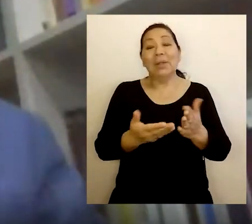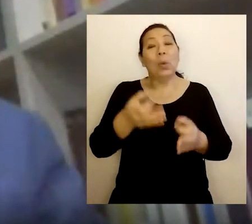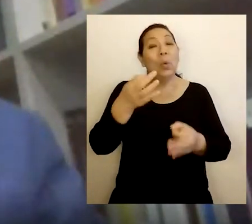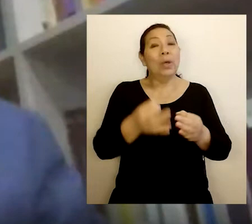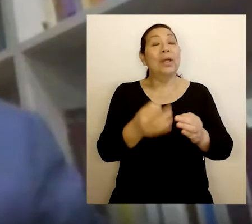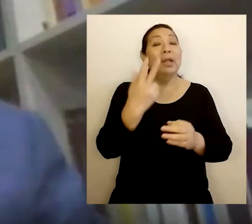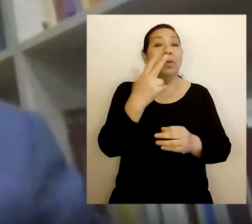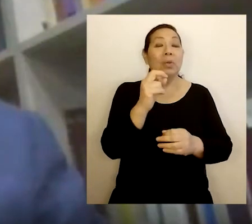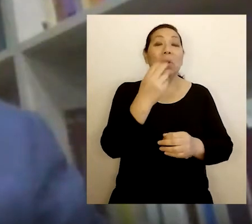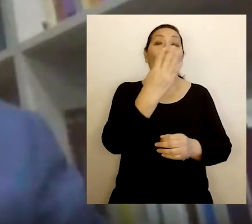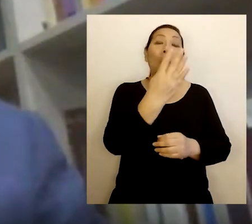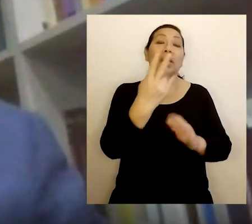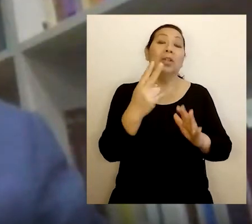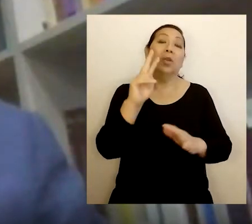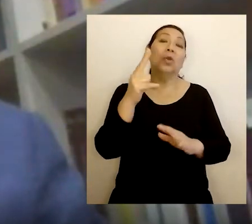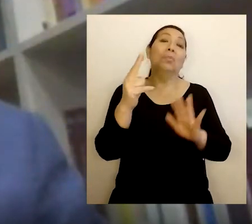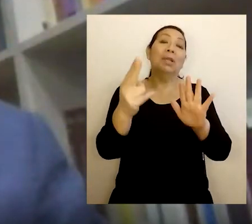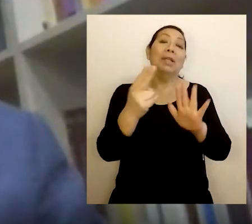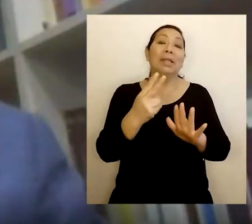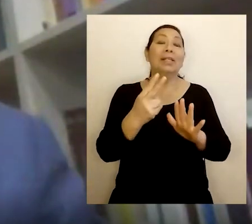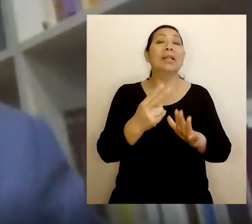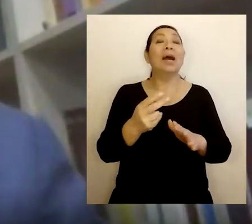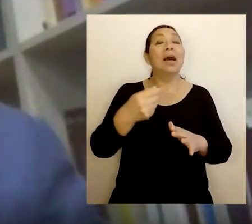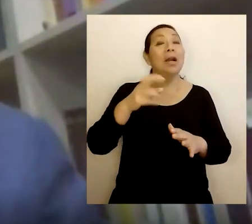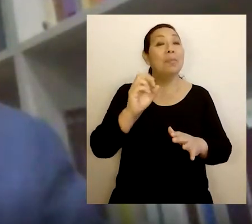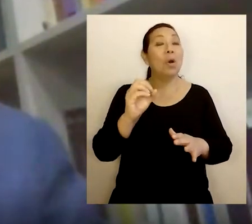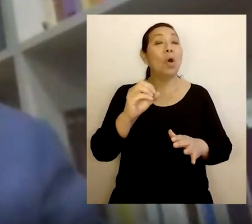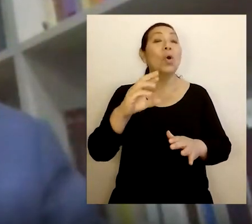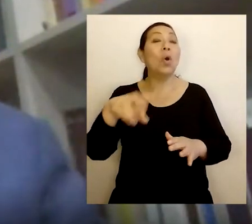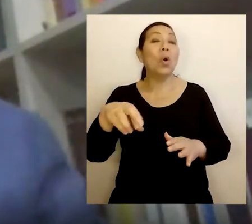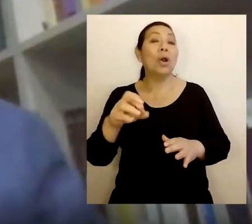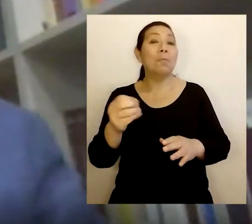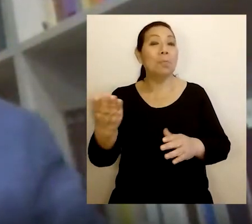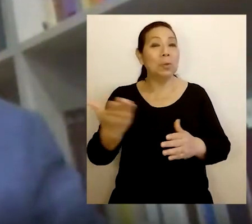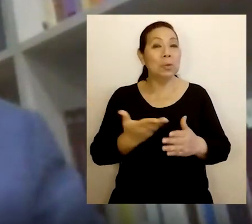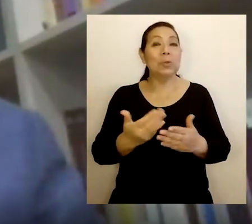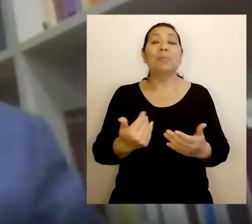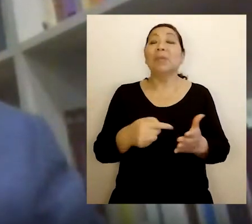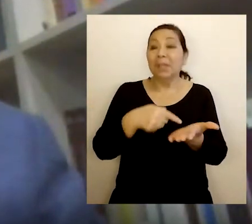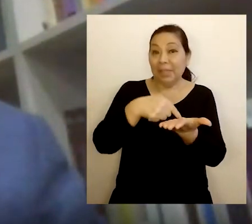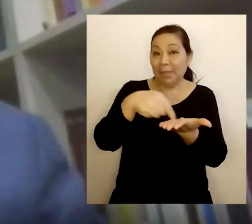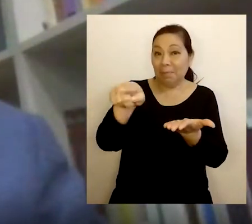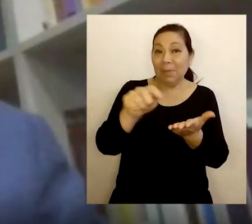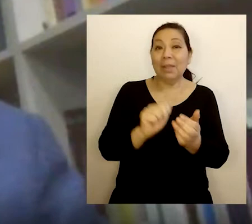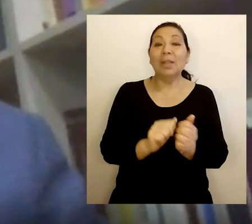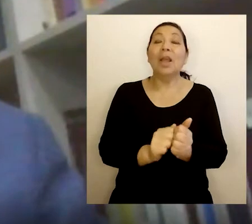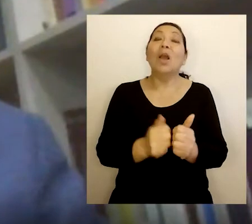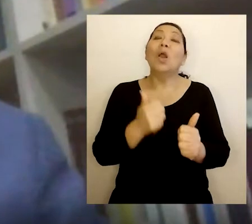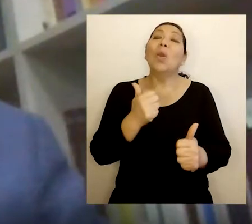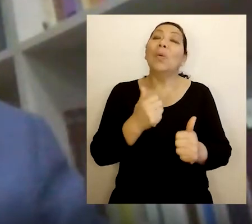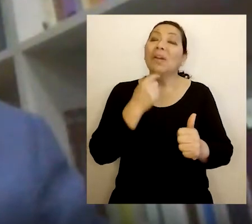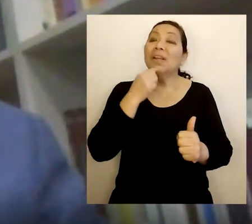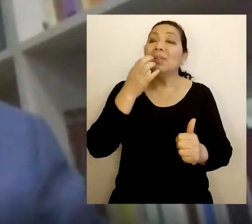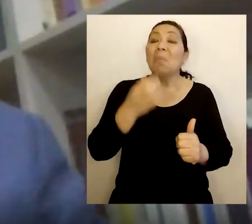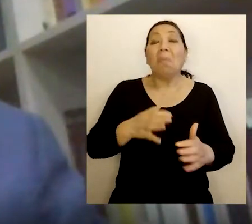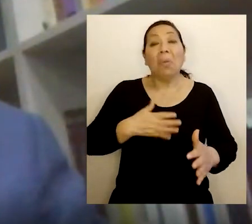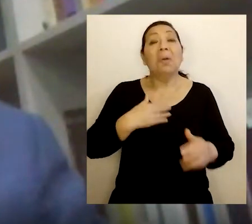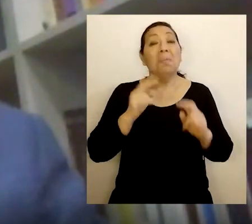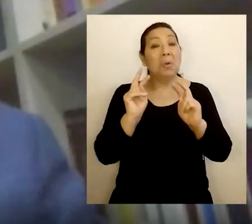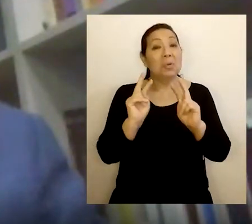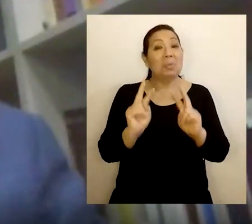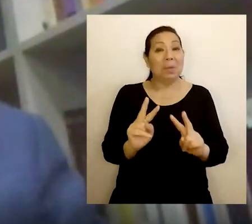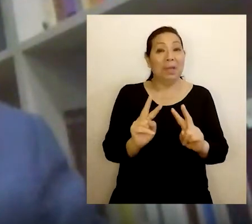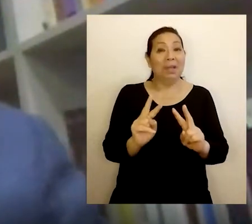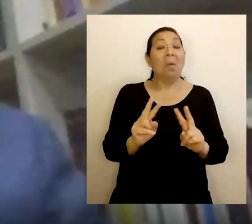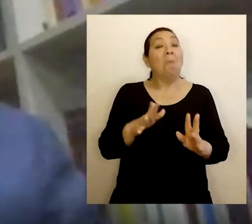sentencia 3047-2017 de habeas corpus, que su digno colegiado ha emitido, en la cual, si bien es cierto, podemos ver de